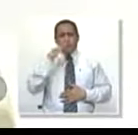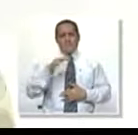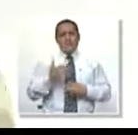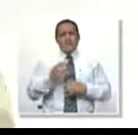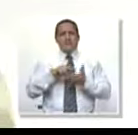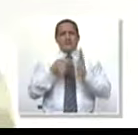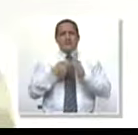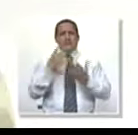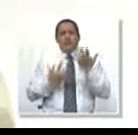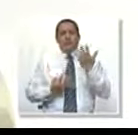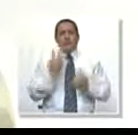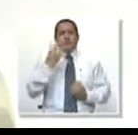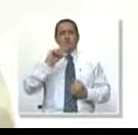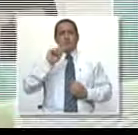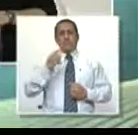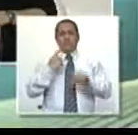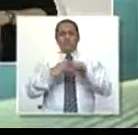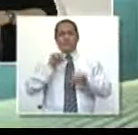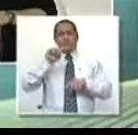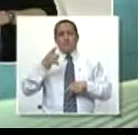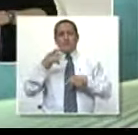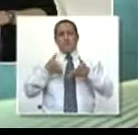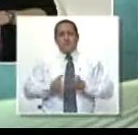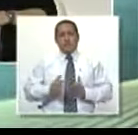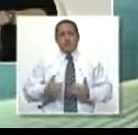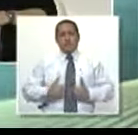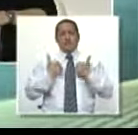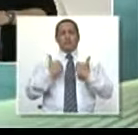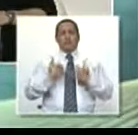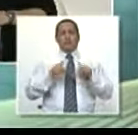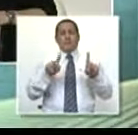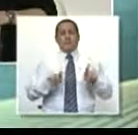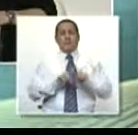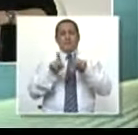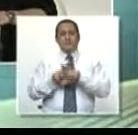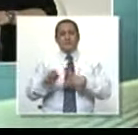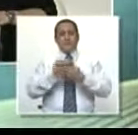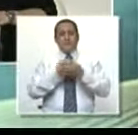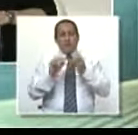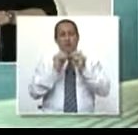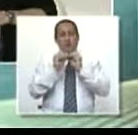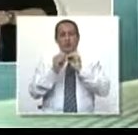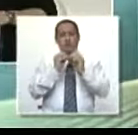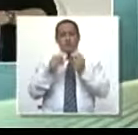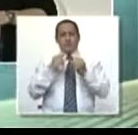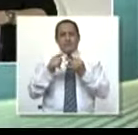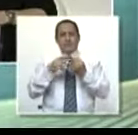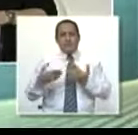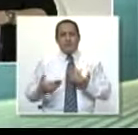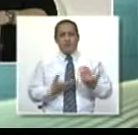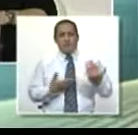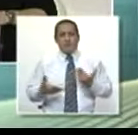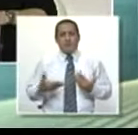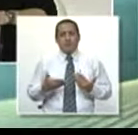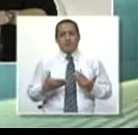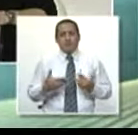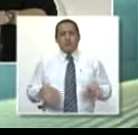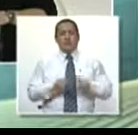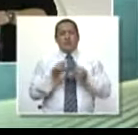año estamos en 14 por 1000 nacidos vivos sin embargo sí habiendo todavía una agenda pendiente con los recién nacidos